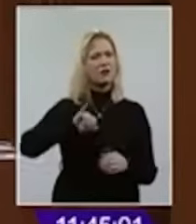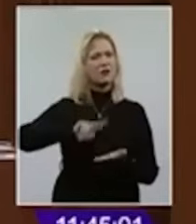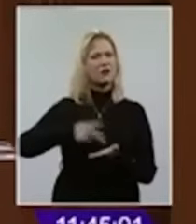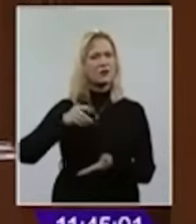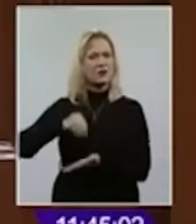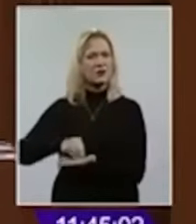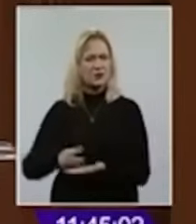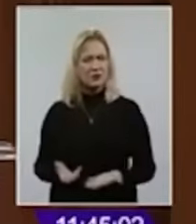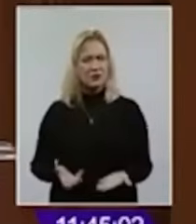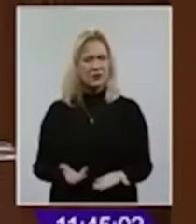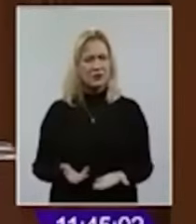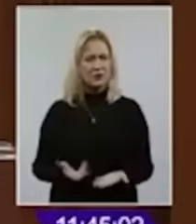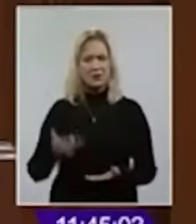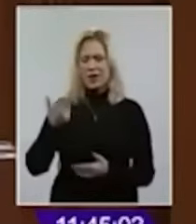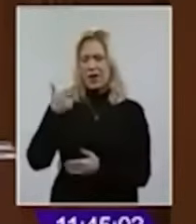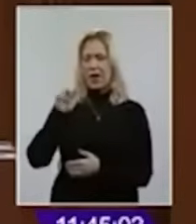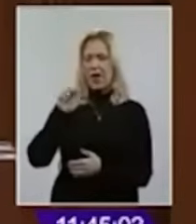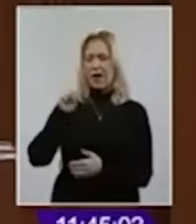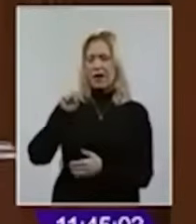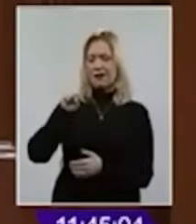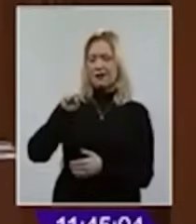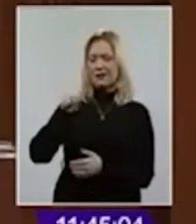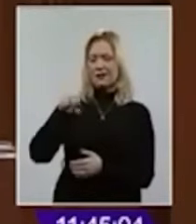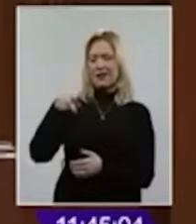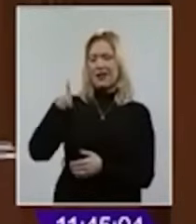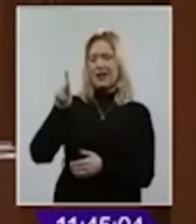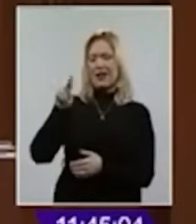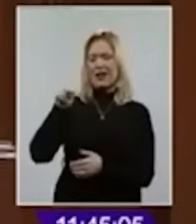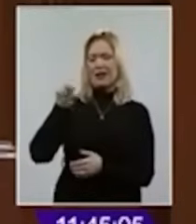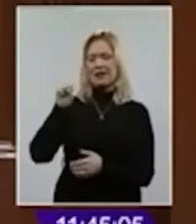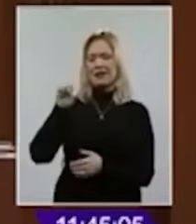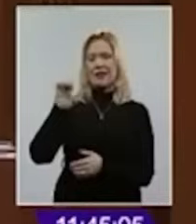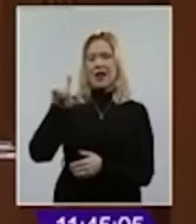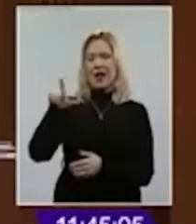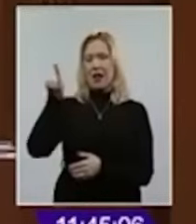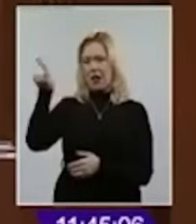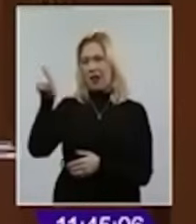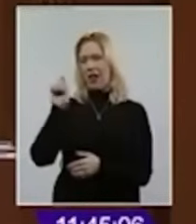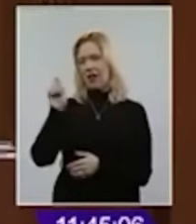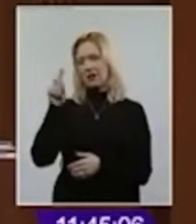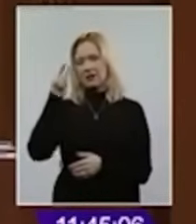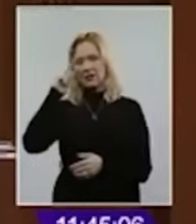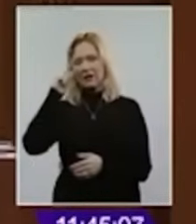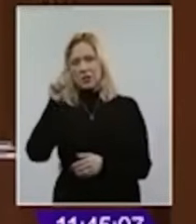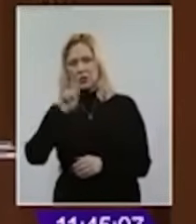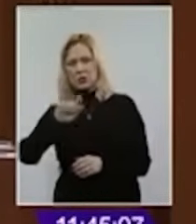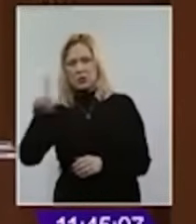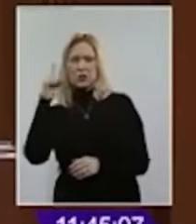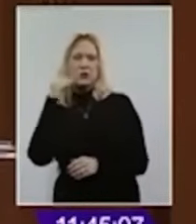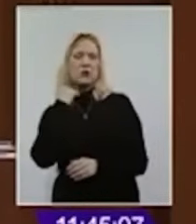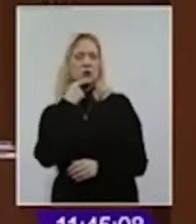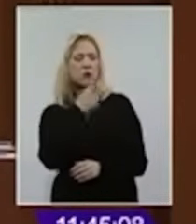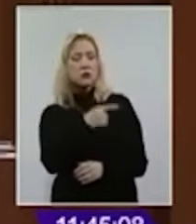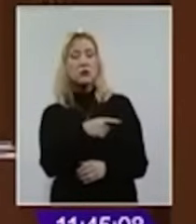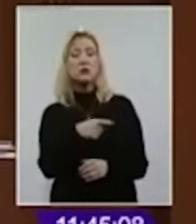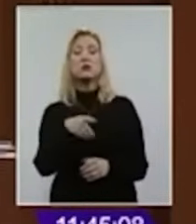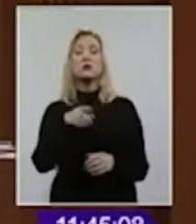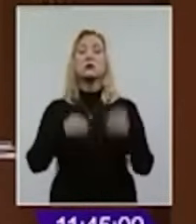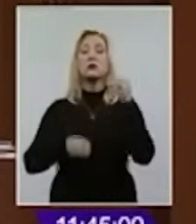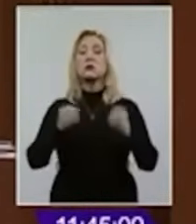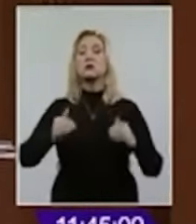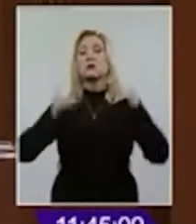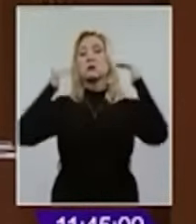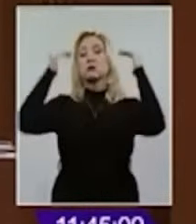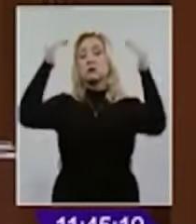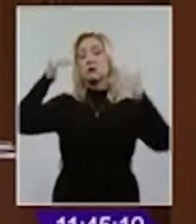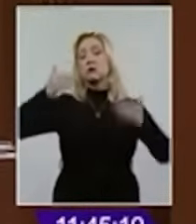Hans Kelsen calificó a los tribunales constitucionales como legisladores negativos,